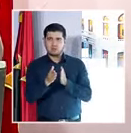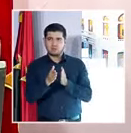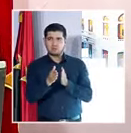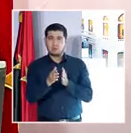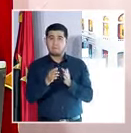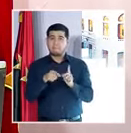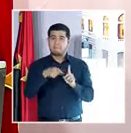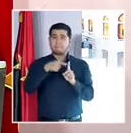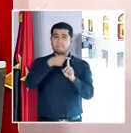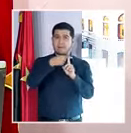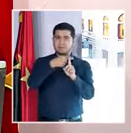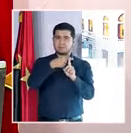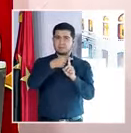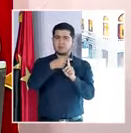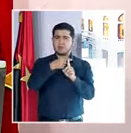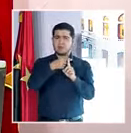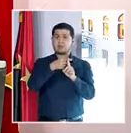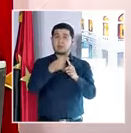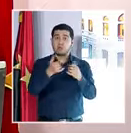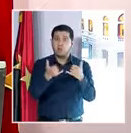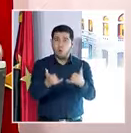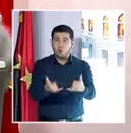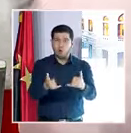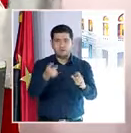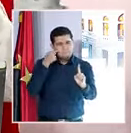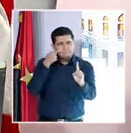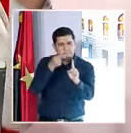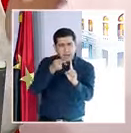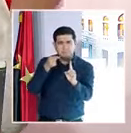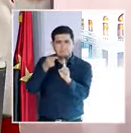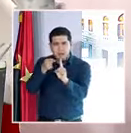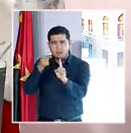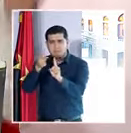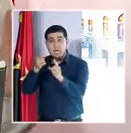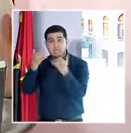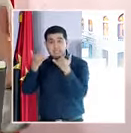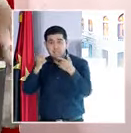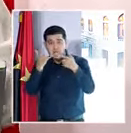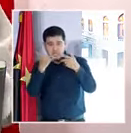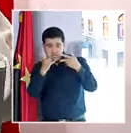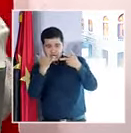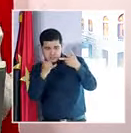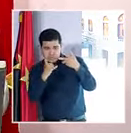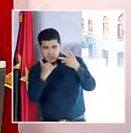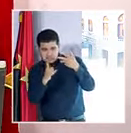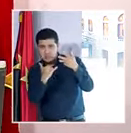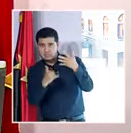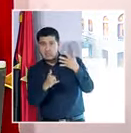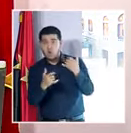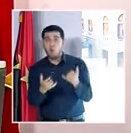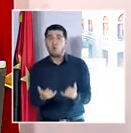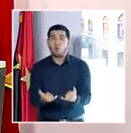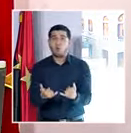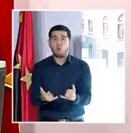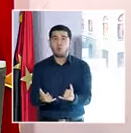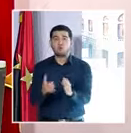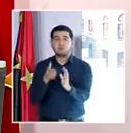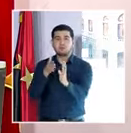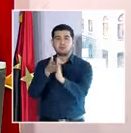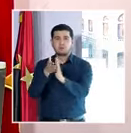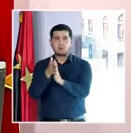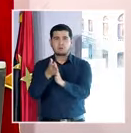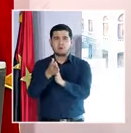para todos y que al día de hoy, en el periodo 2020 y 2021,